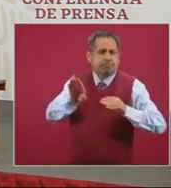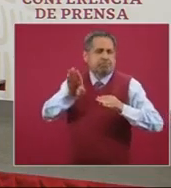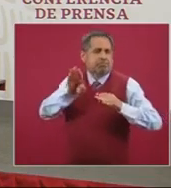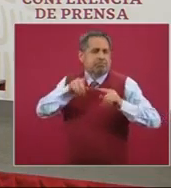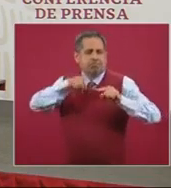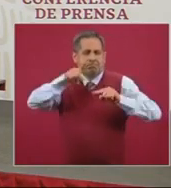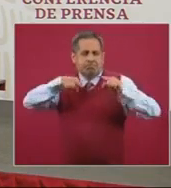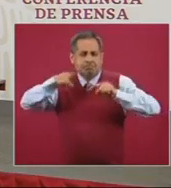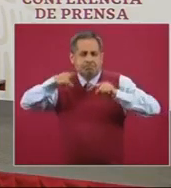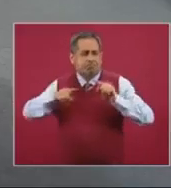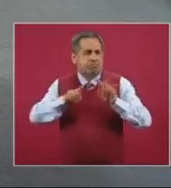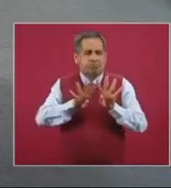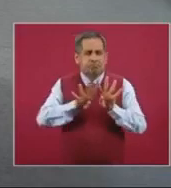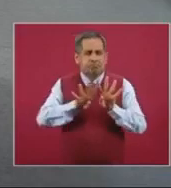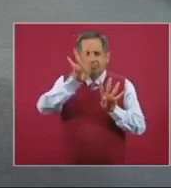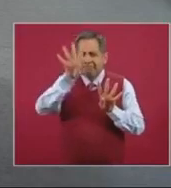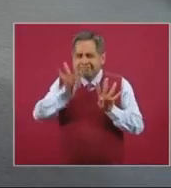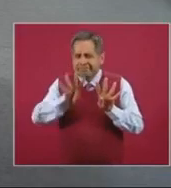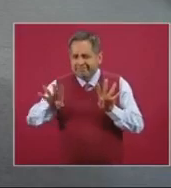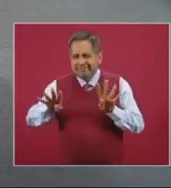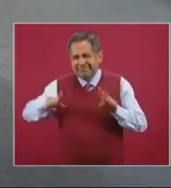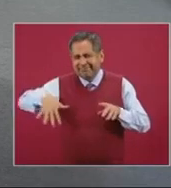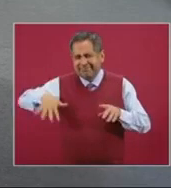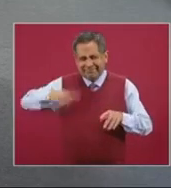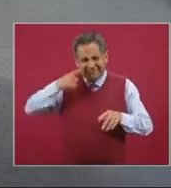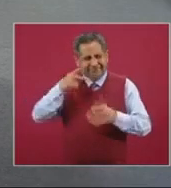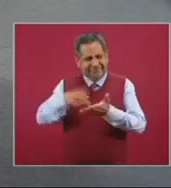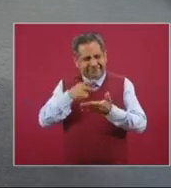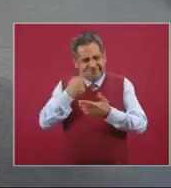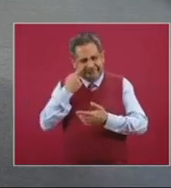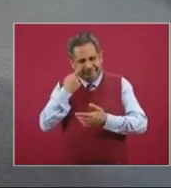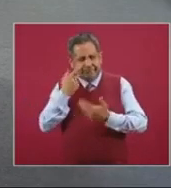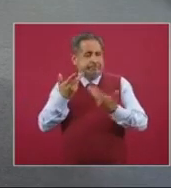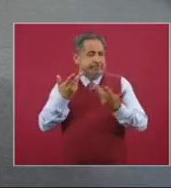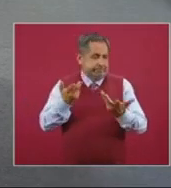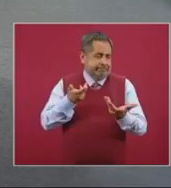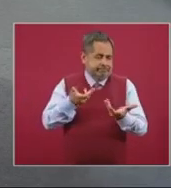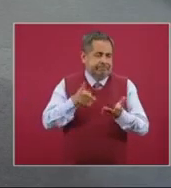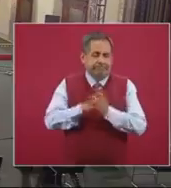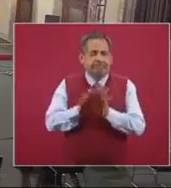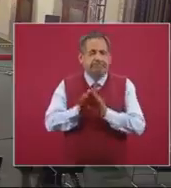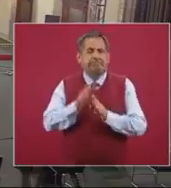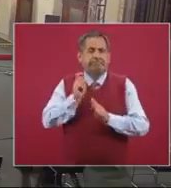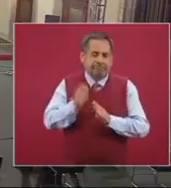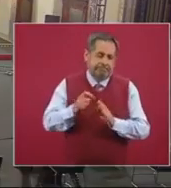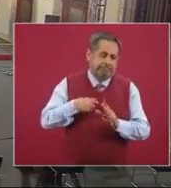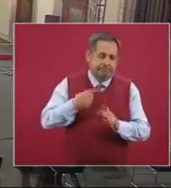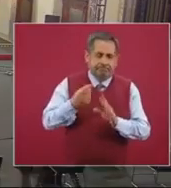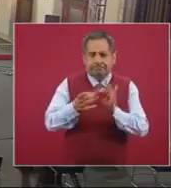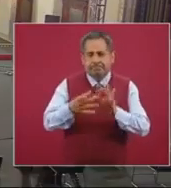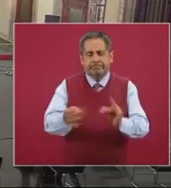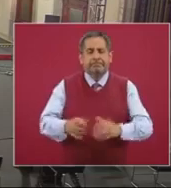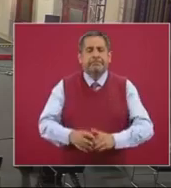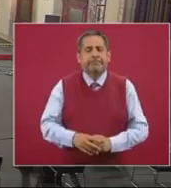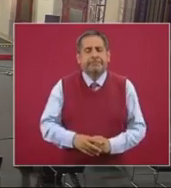estas líneas y estas curvas y estas columnas que presentamos todos los días.